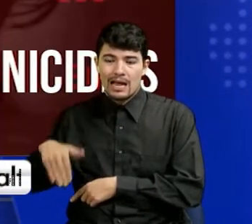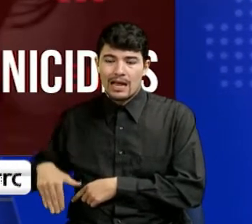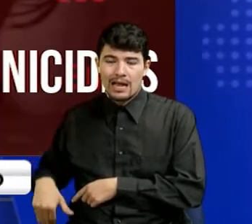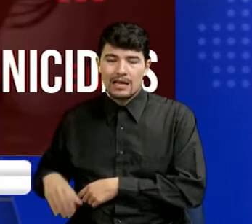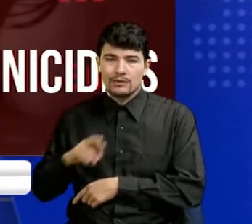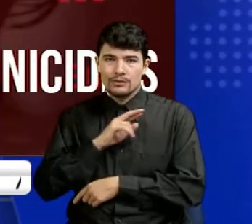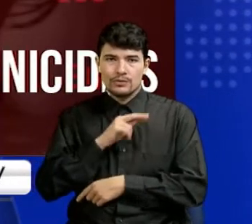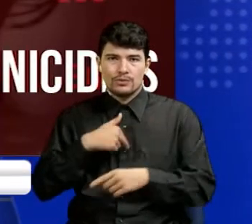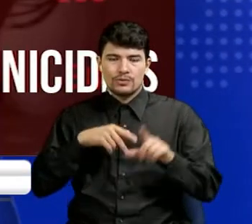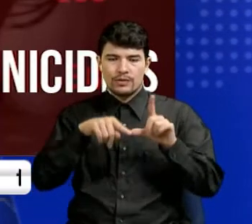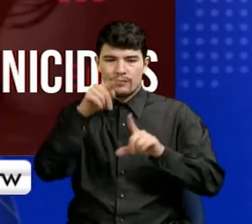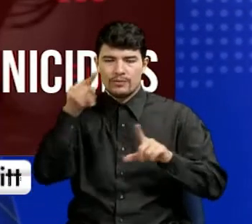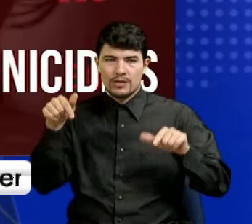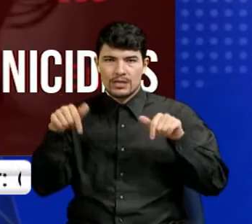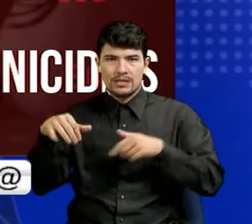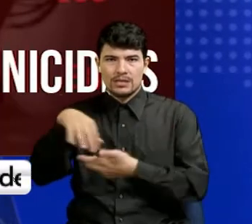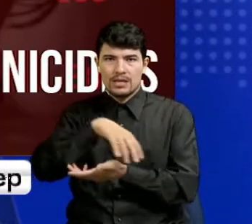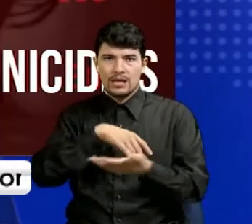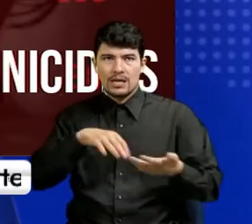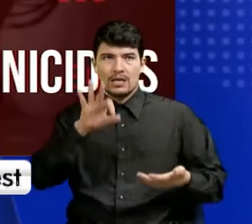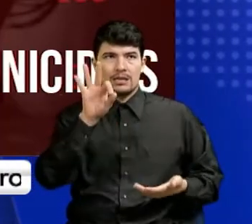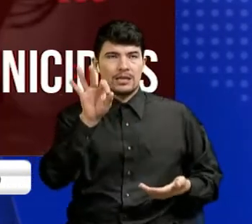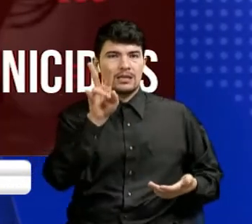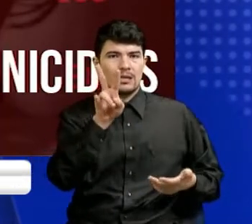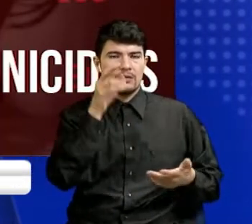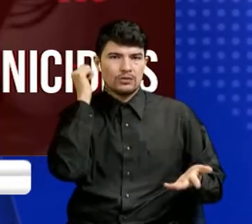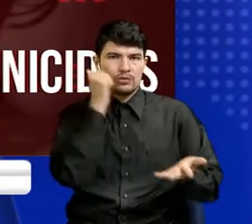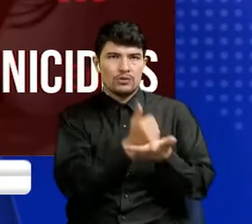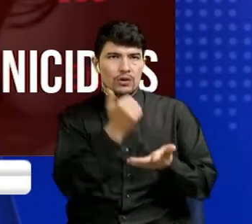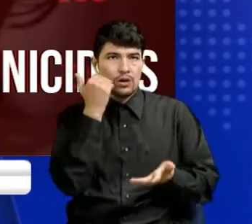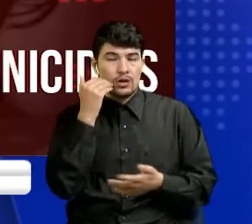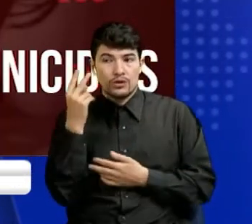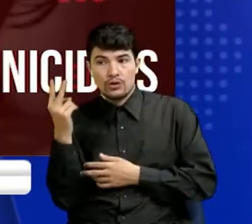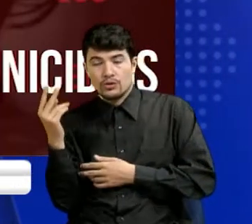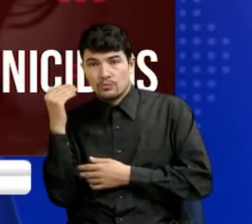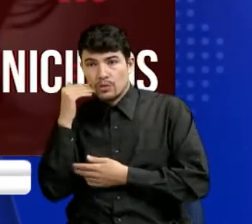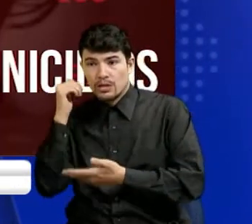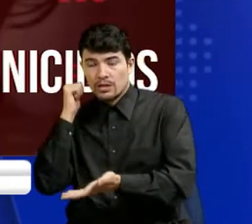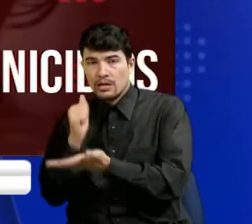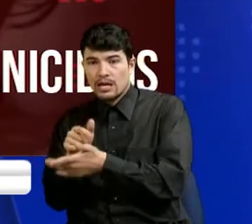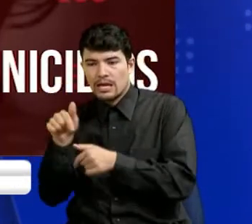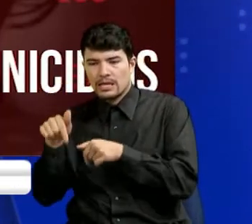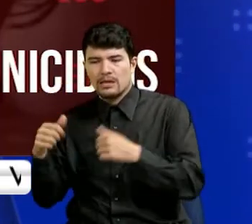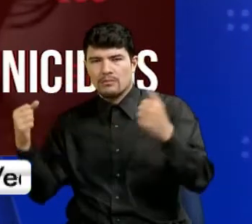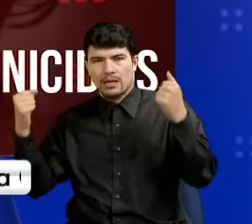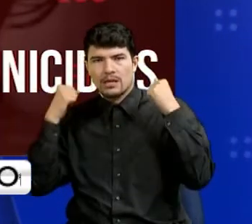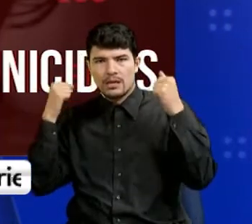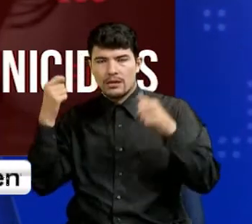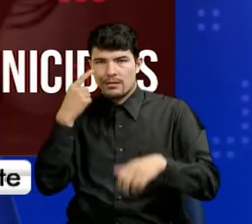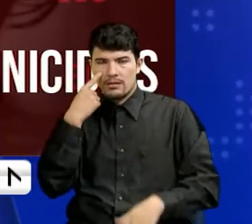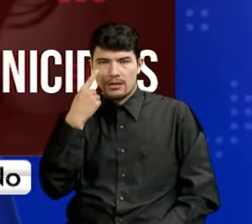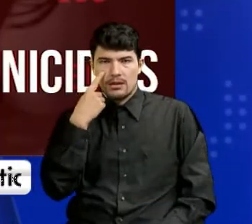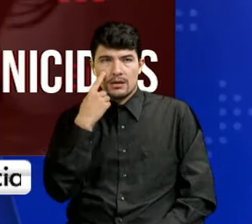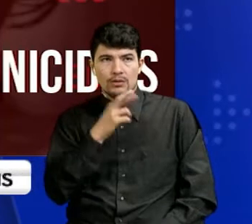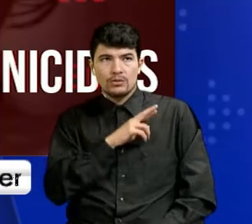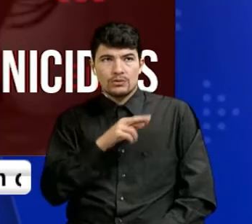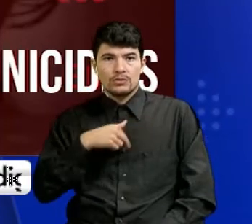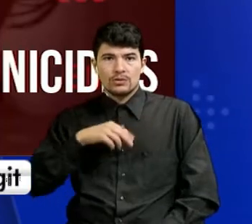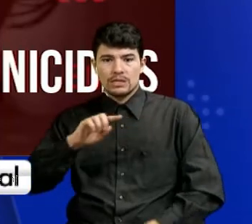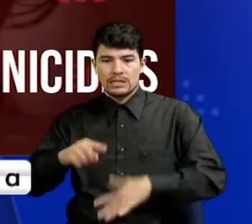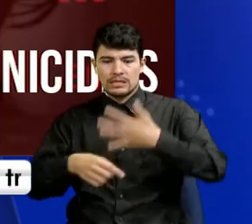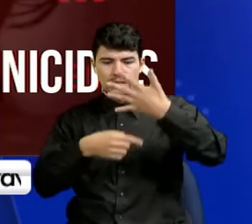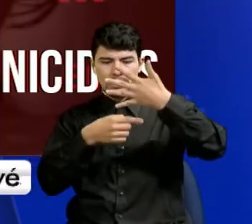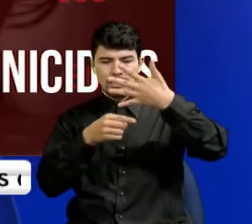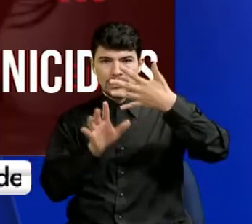para santander donde se registraron 32 feminicidios 2 de los cuales están en piedecuesta y mira este dato somos el sexto departamento